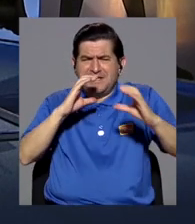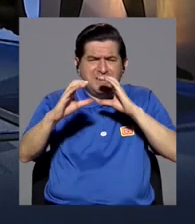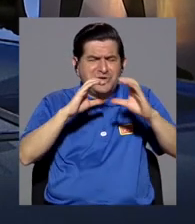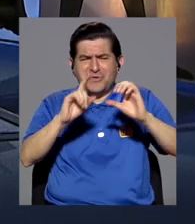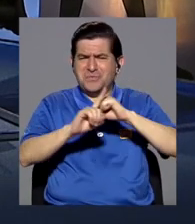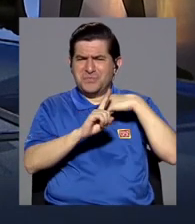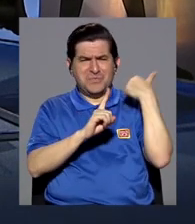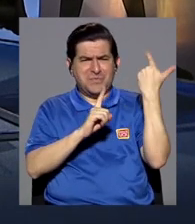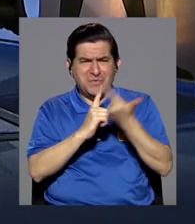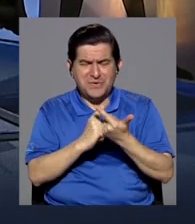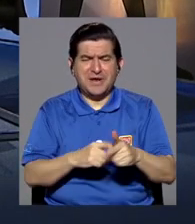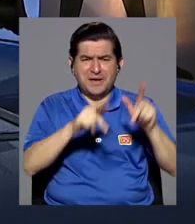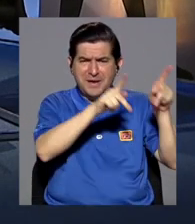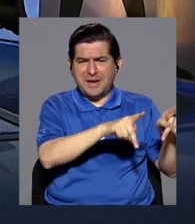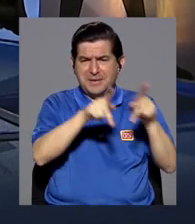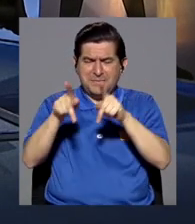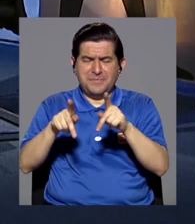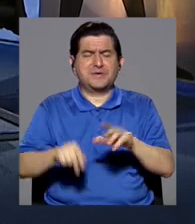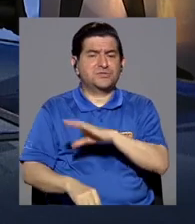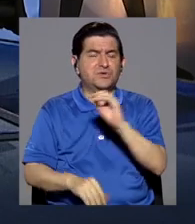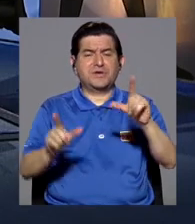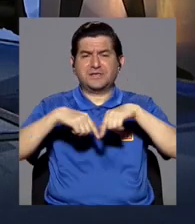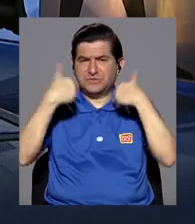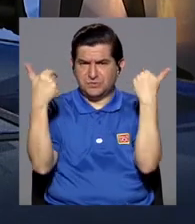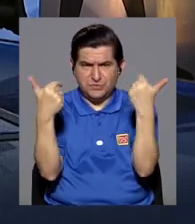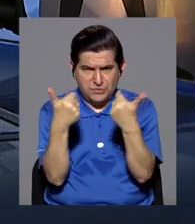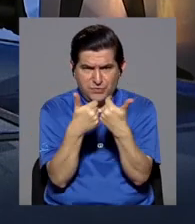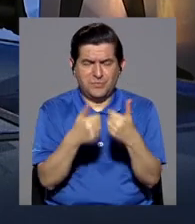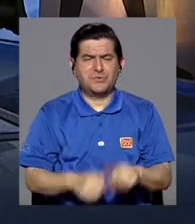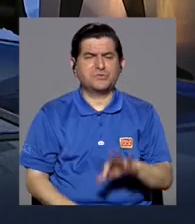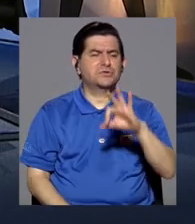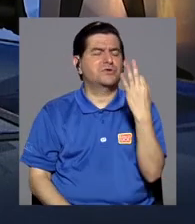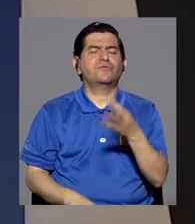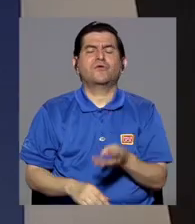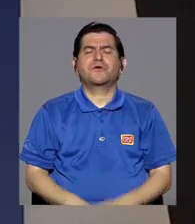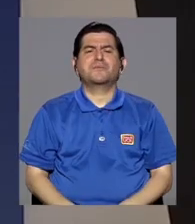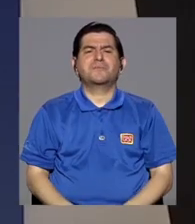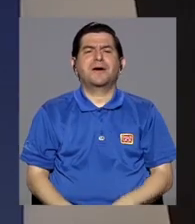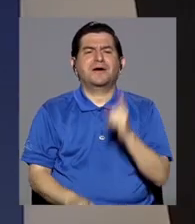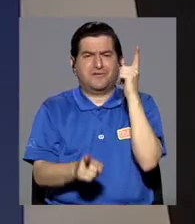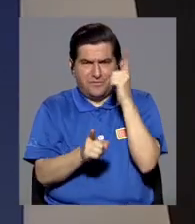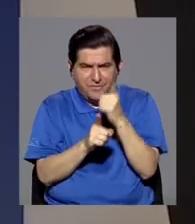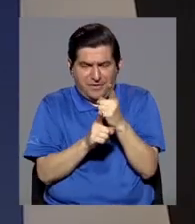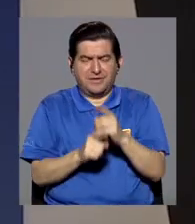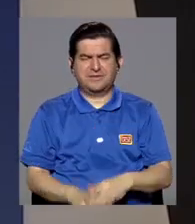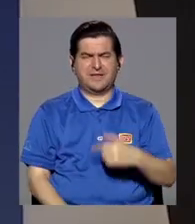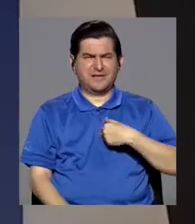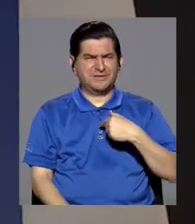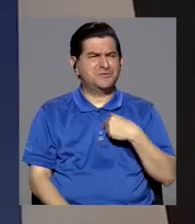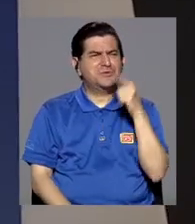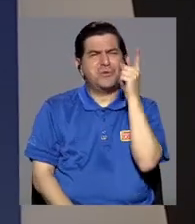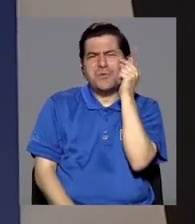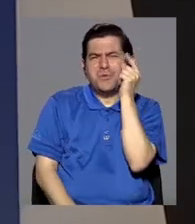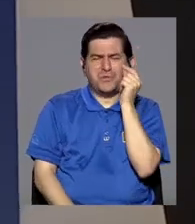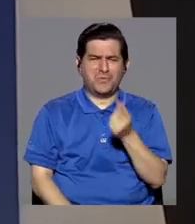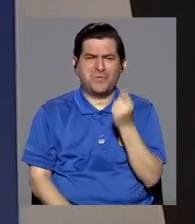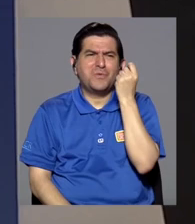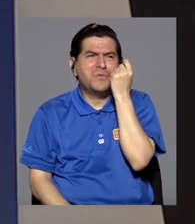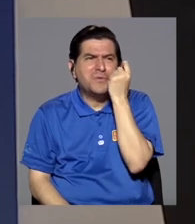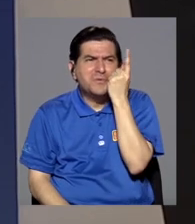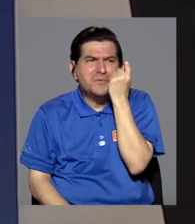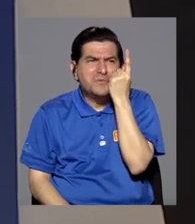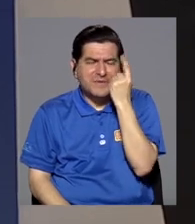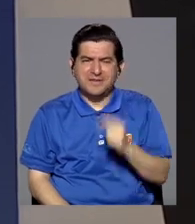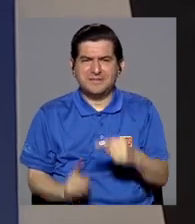social entre pares o entre grupos más sana me produce mucha curiosidad de entender cómo podrían